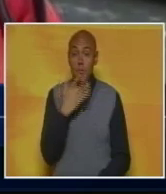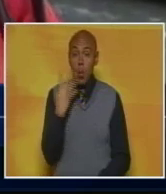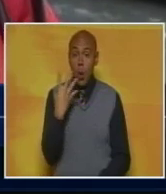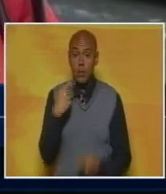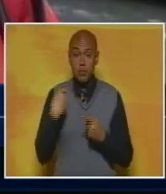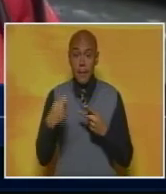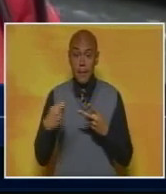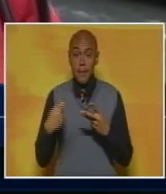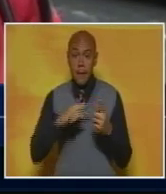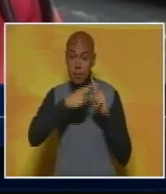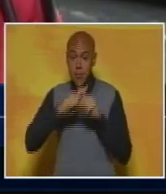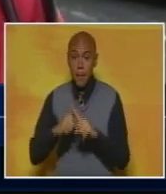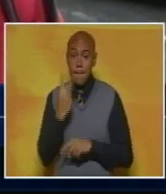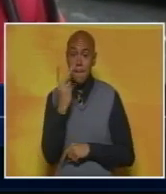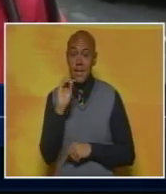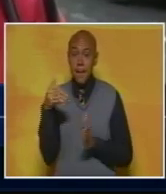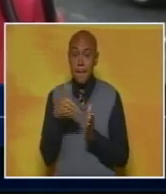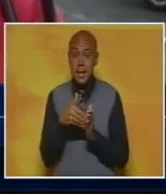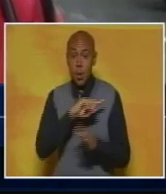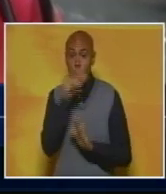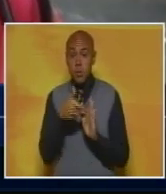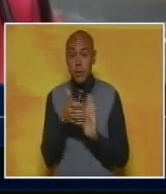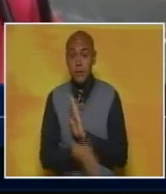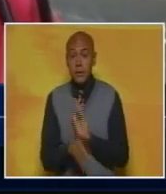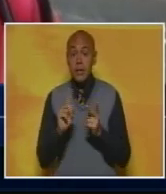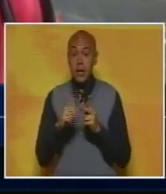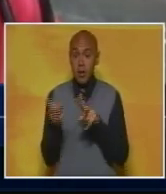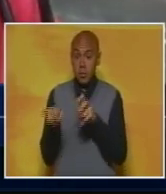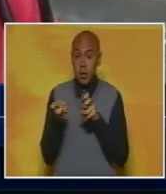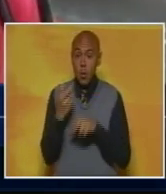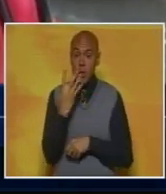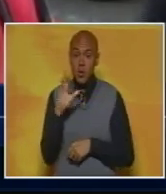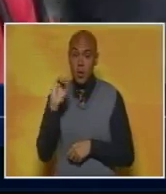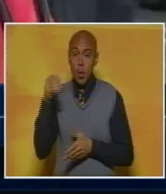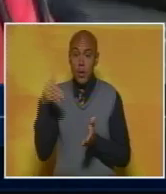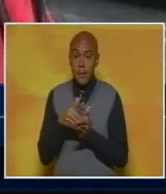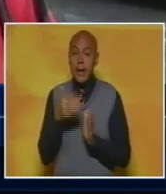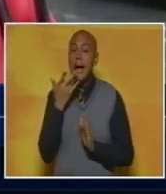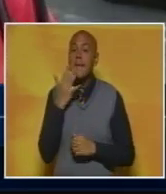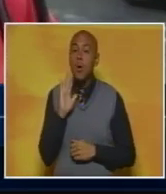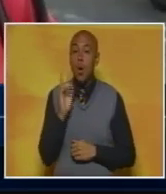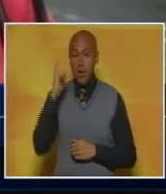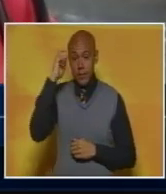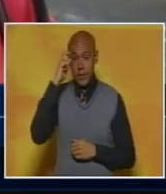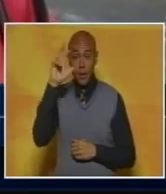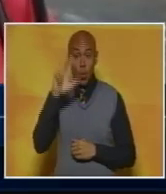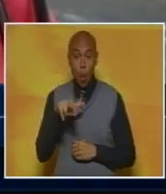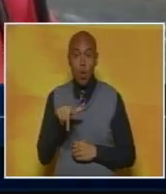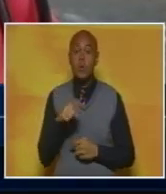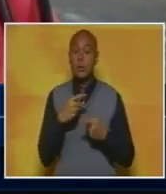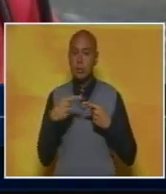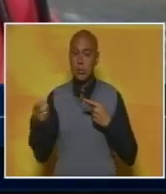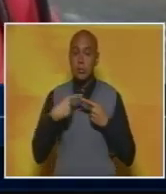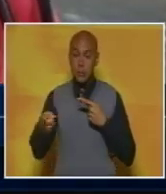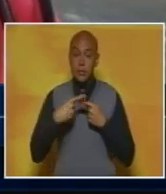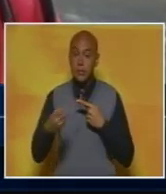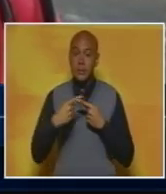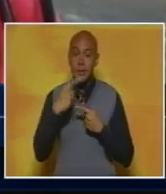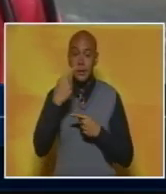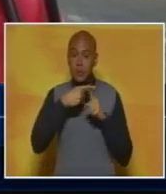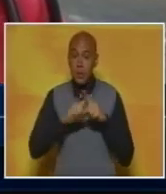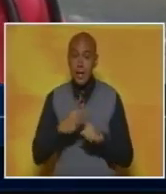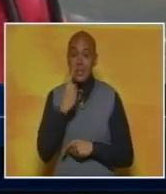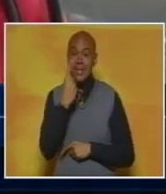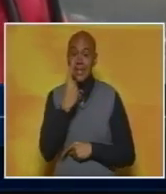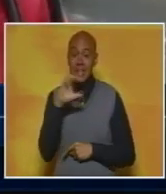20.000 bolívares y el salario mínimo está en 450. Entonces, si tú sales diariamente en la semana, son 100.000